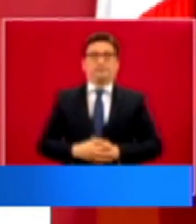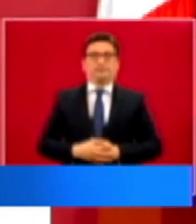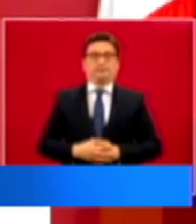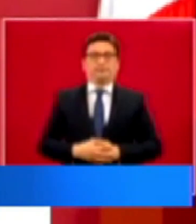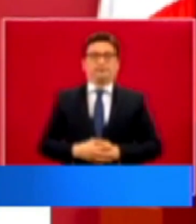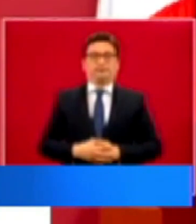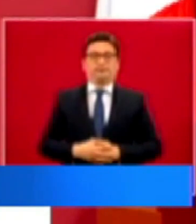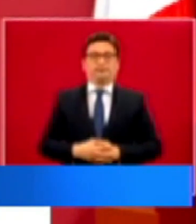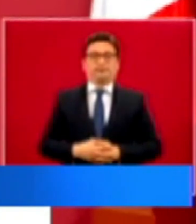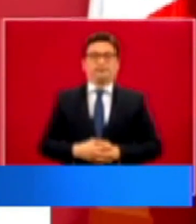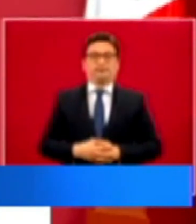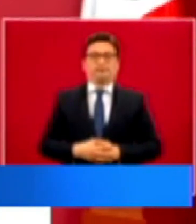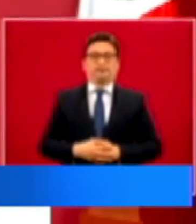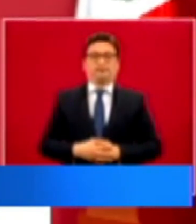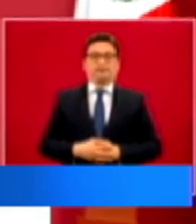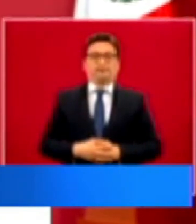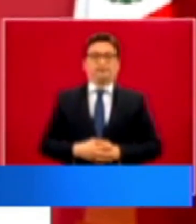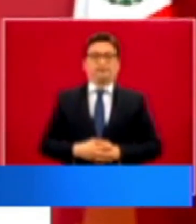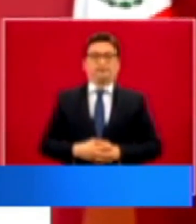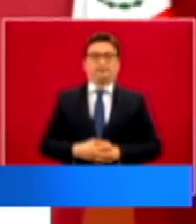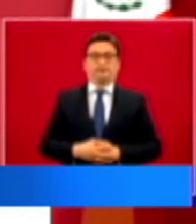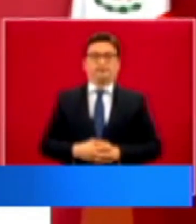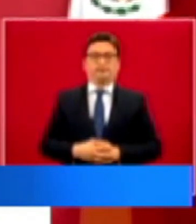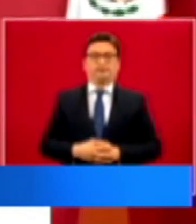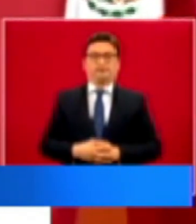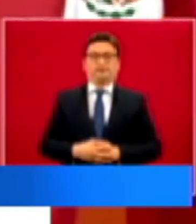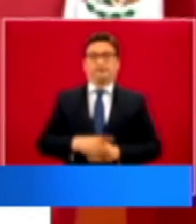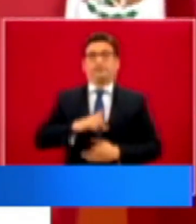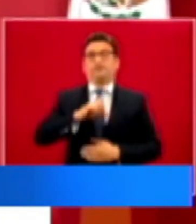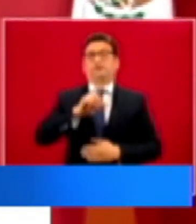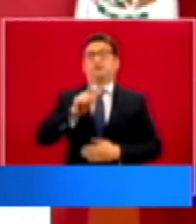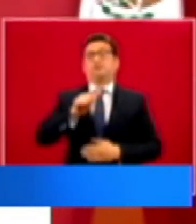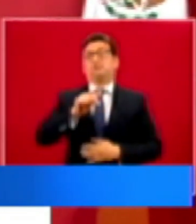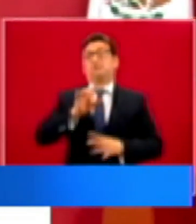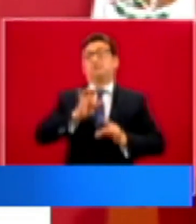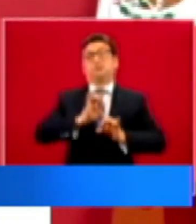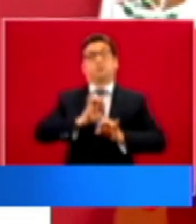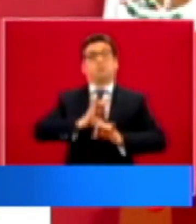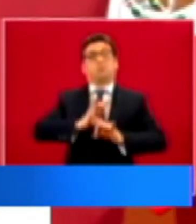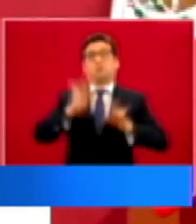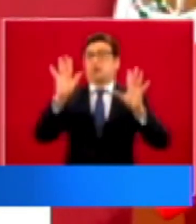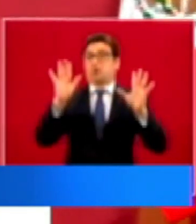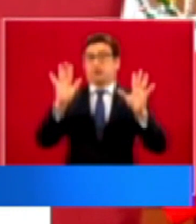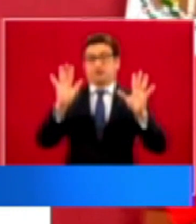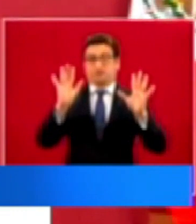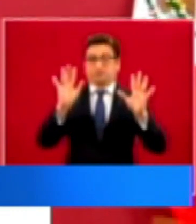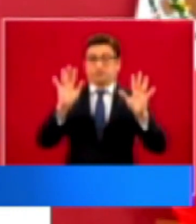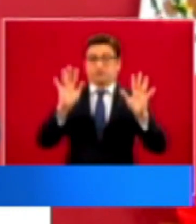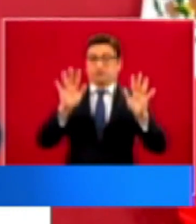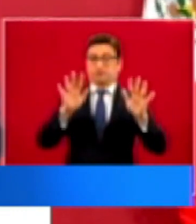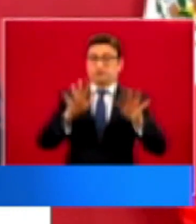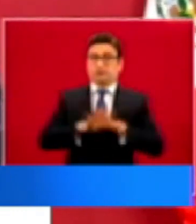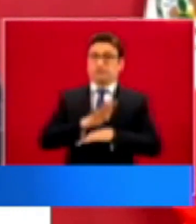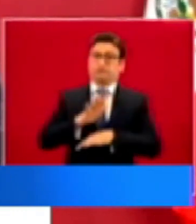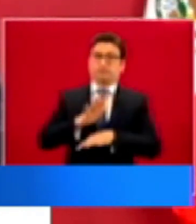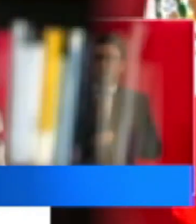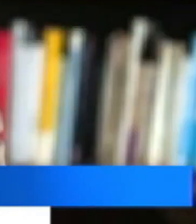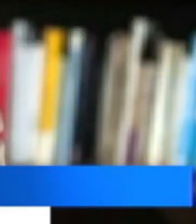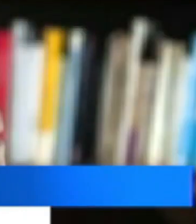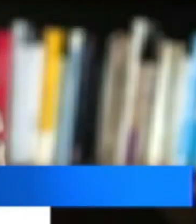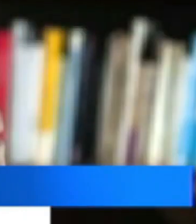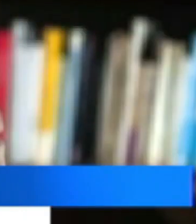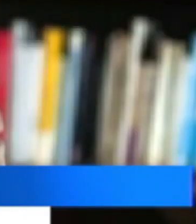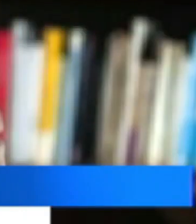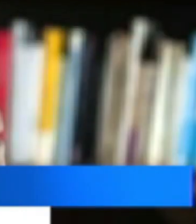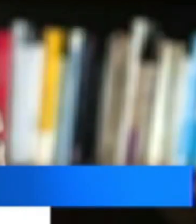critican, sin considerar ningún tipo de matiz, lo que es una típica actitud populista. Y la